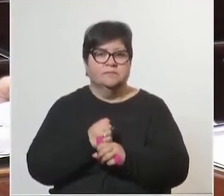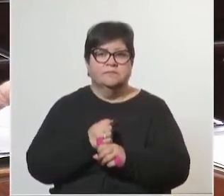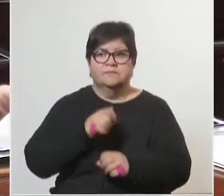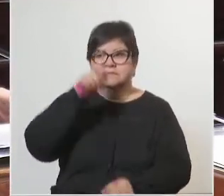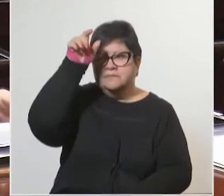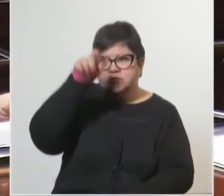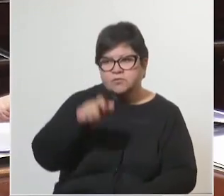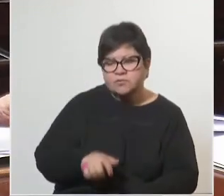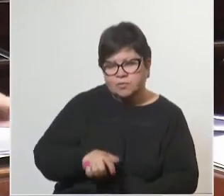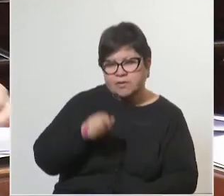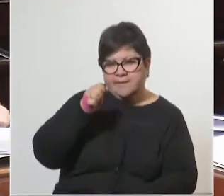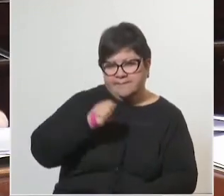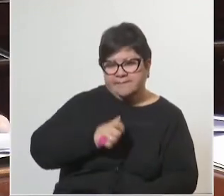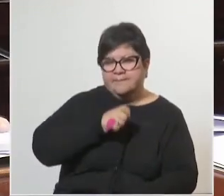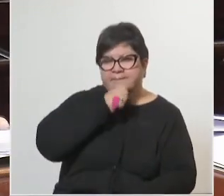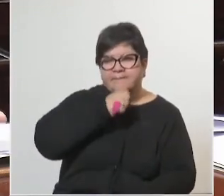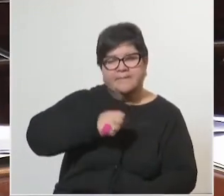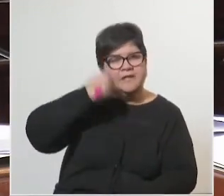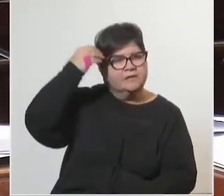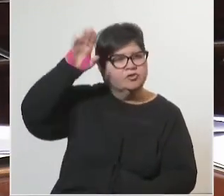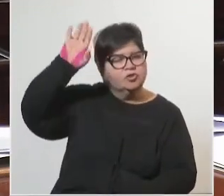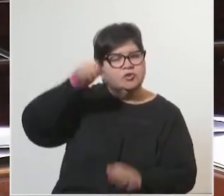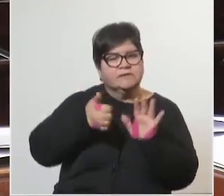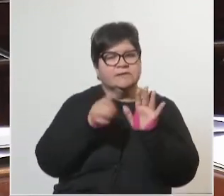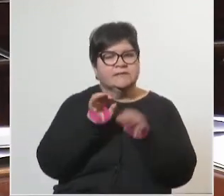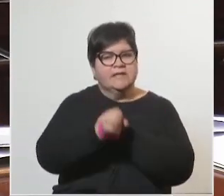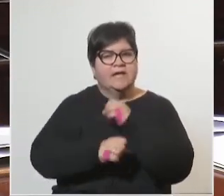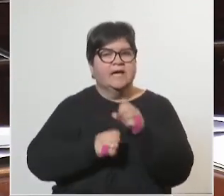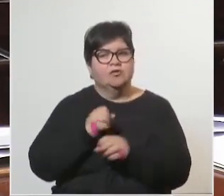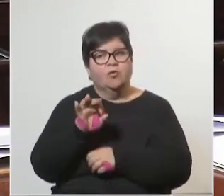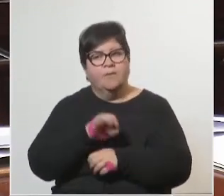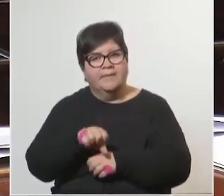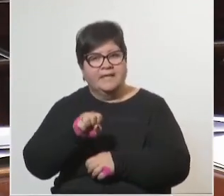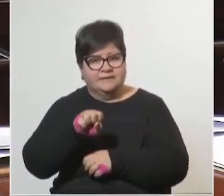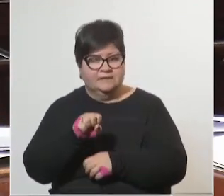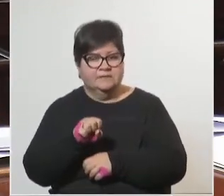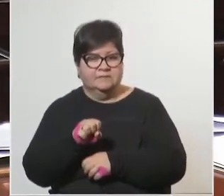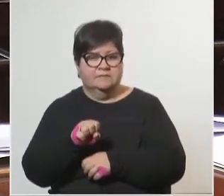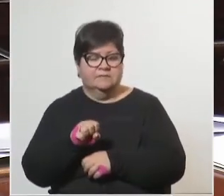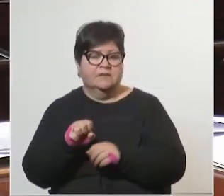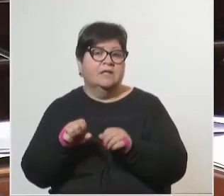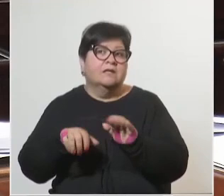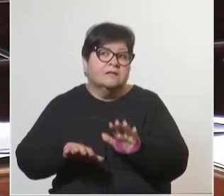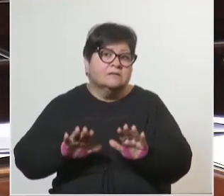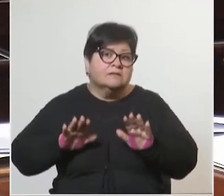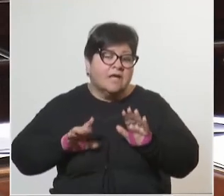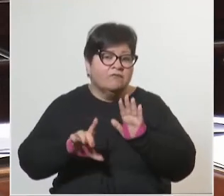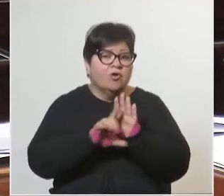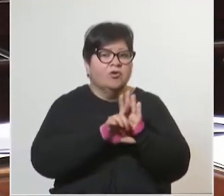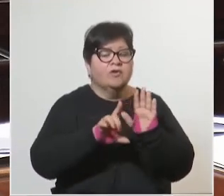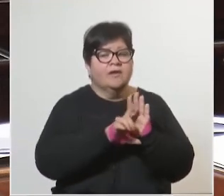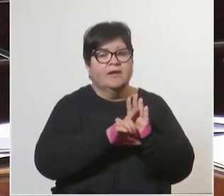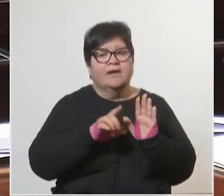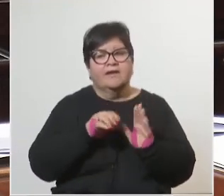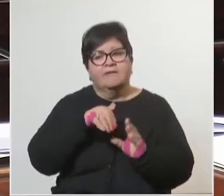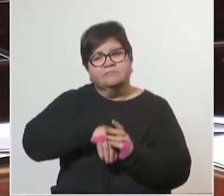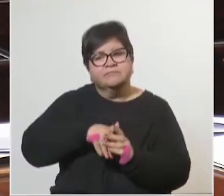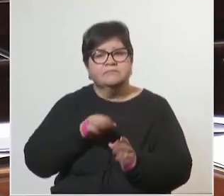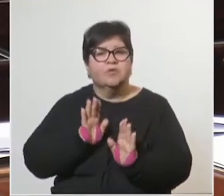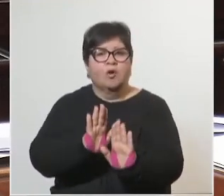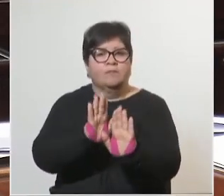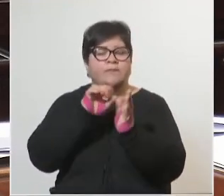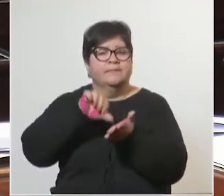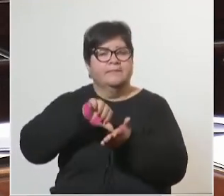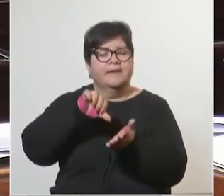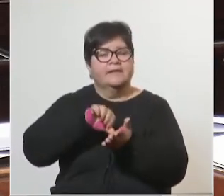mayor es aquella de 60 años o más, salvo que la ley interna determine una edad base menor o